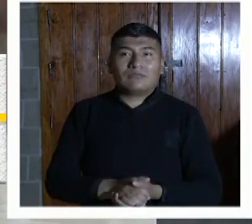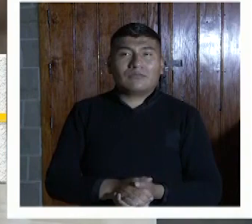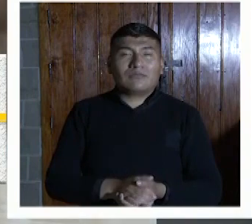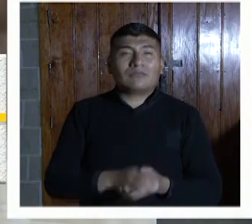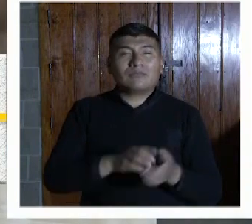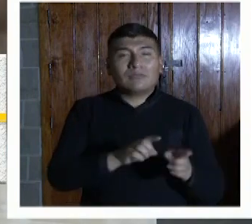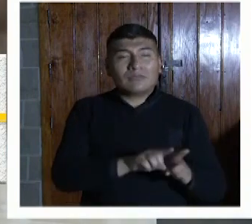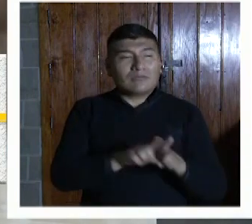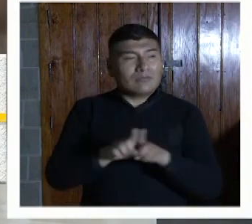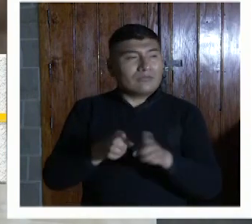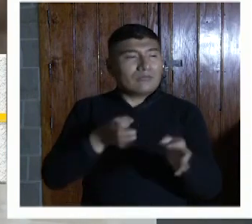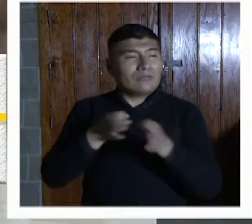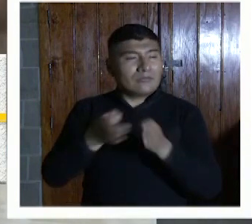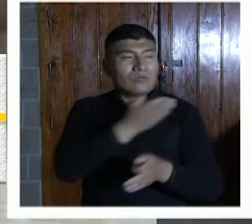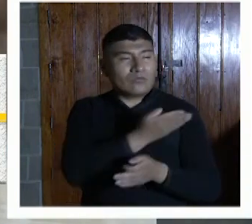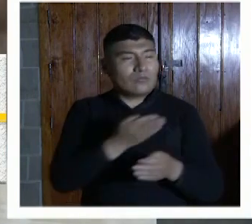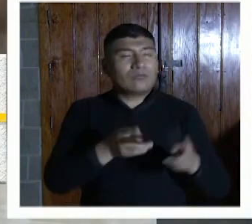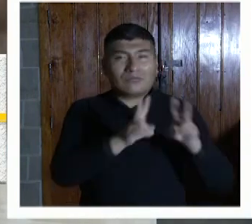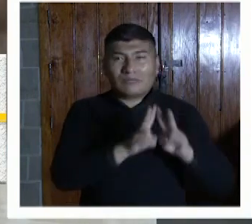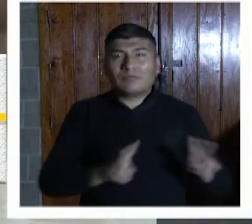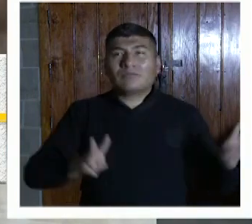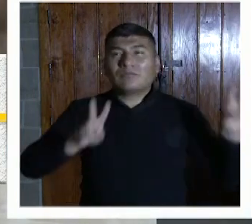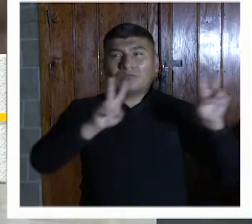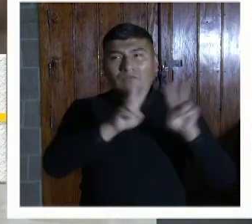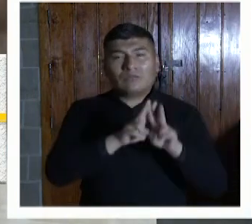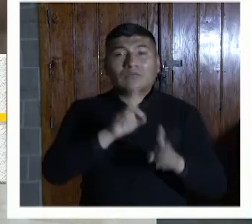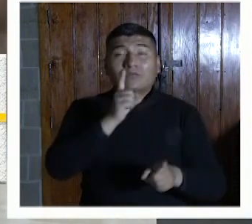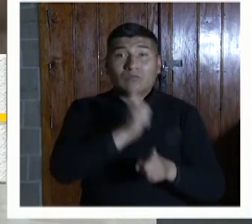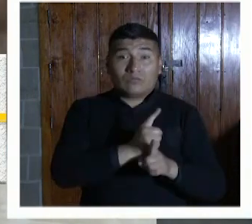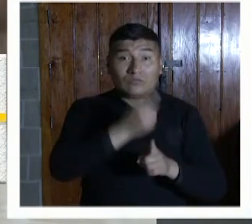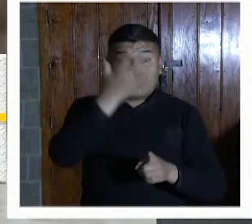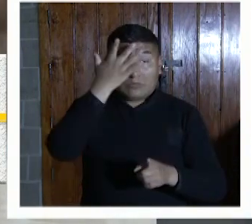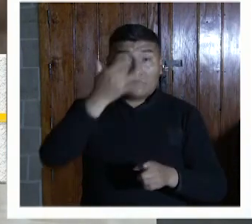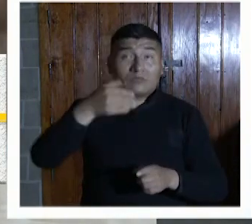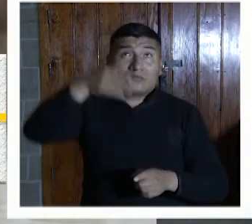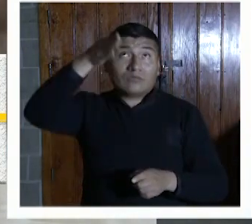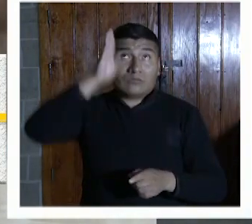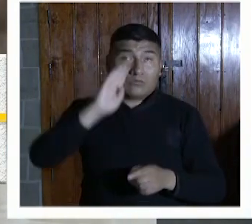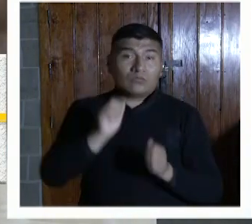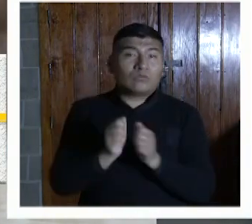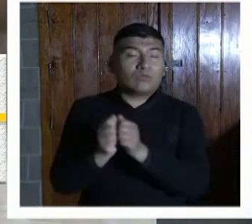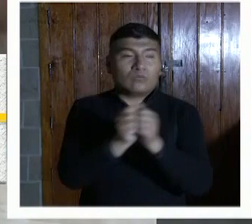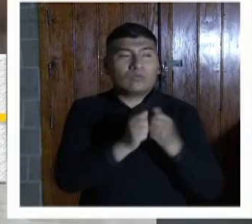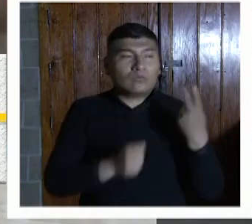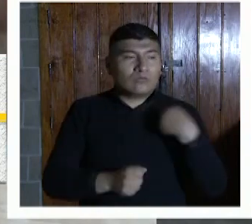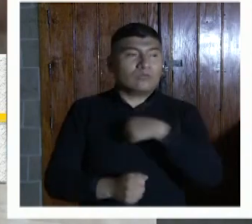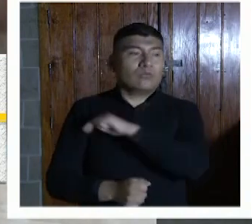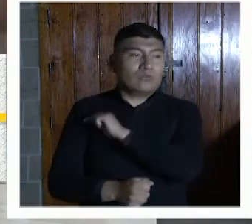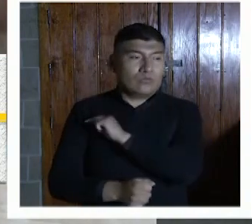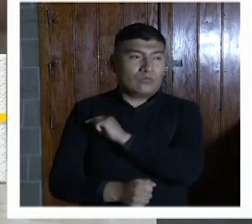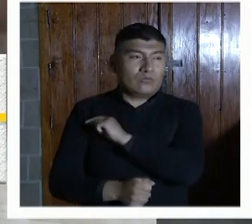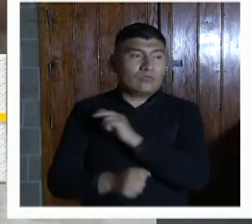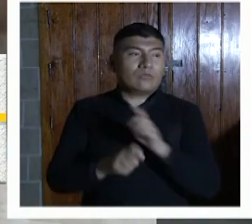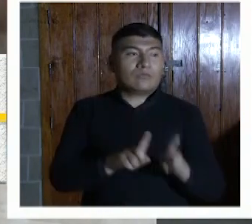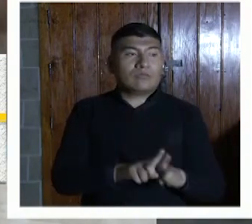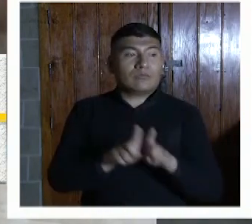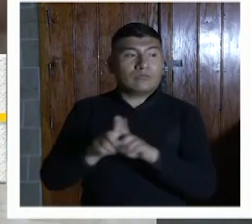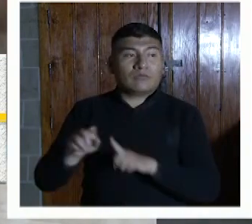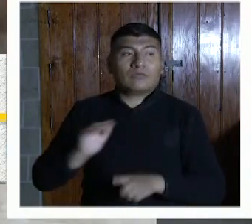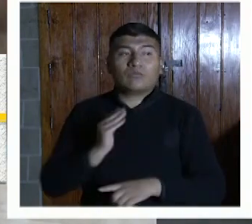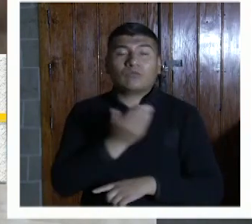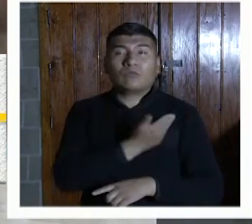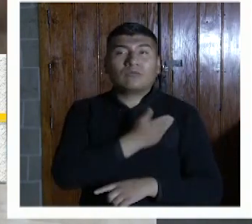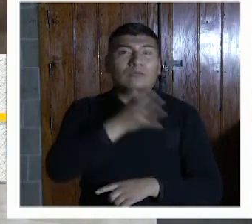intentarlo y vale la pena, porque Dios está con nosotros y tenemos el auxilio también de nuestra Madre